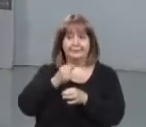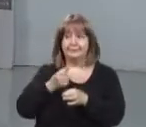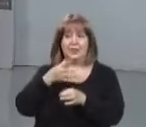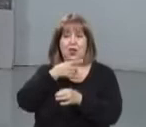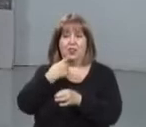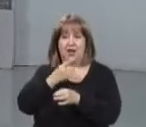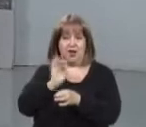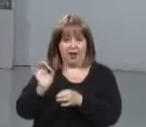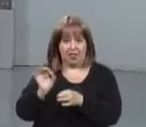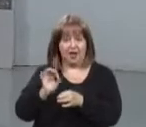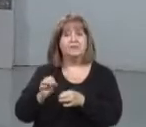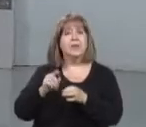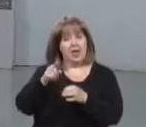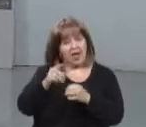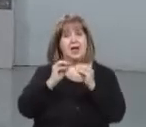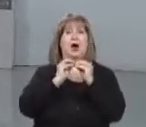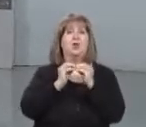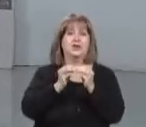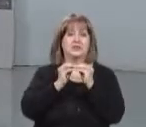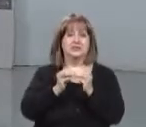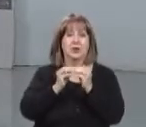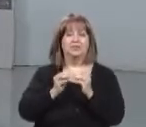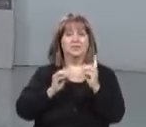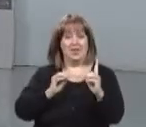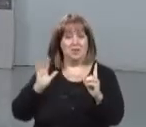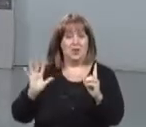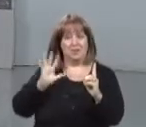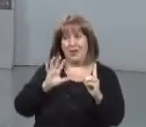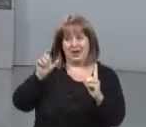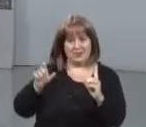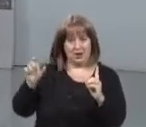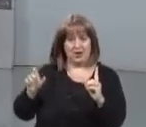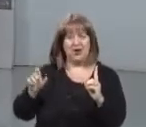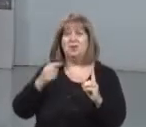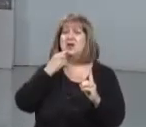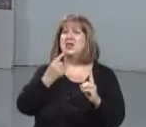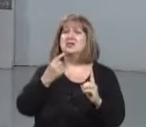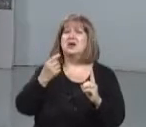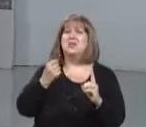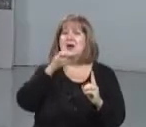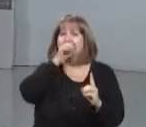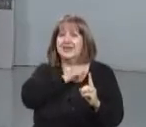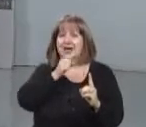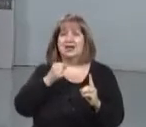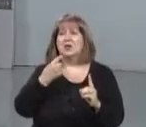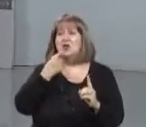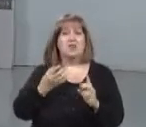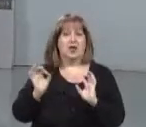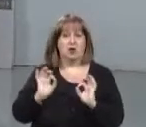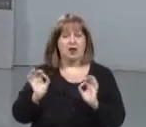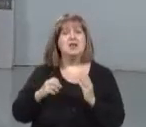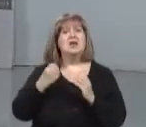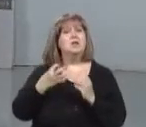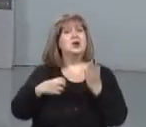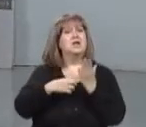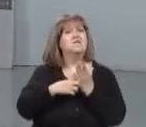a los 12 ciudadanos. ¿Por qué entiende la justicia que es en comisión por omisión? Porque lo que sostienen desde la fiscalía